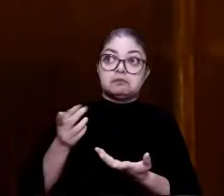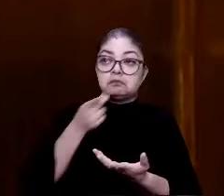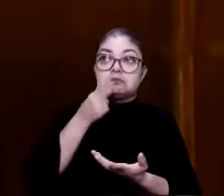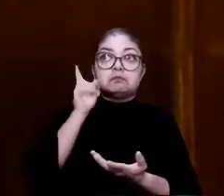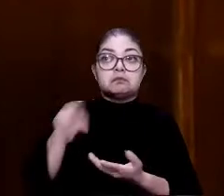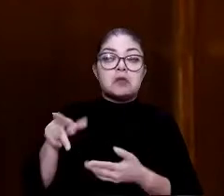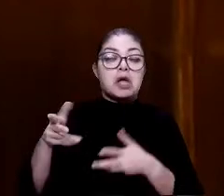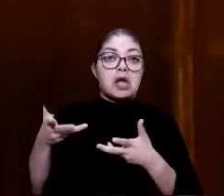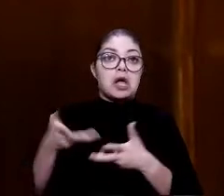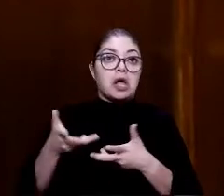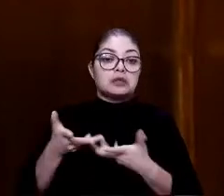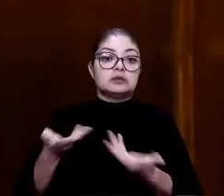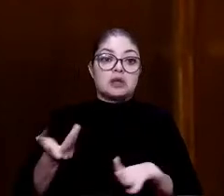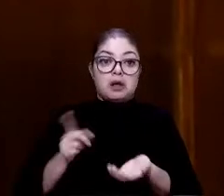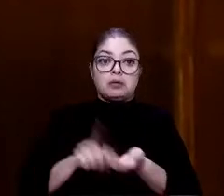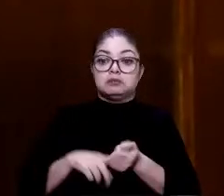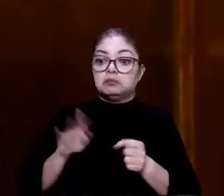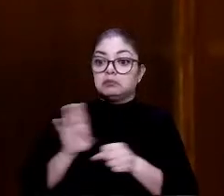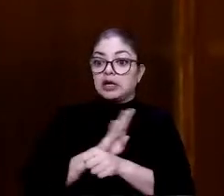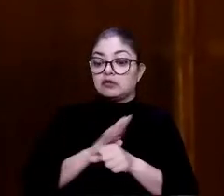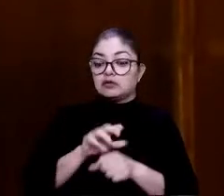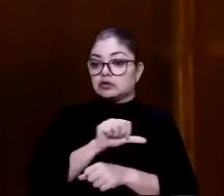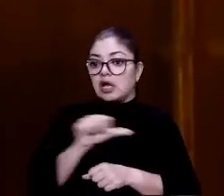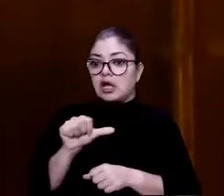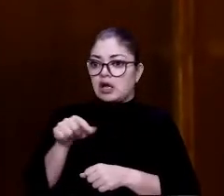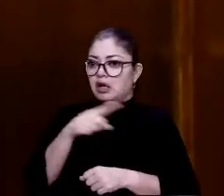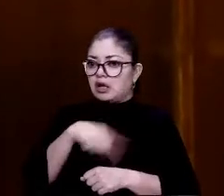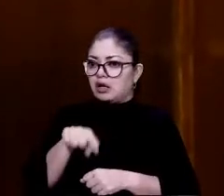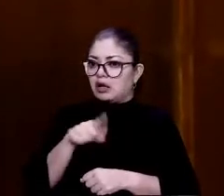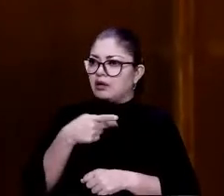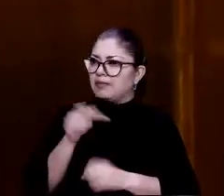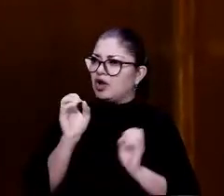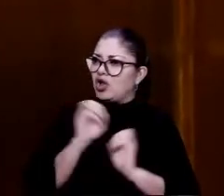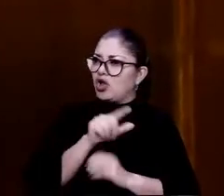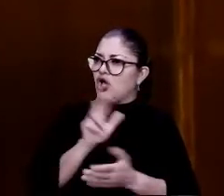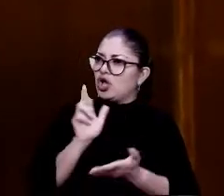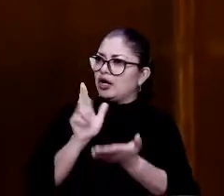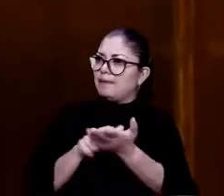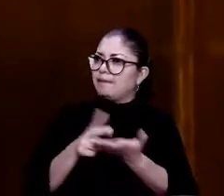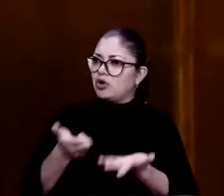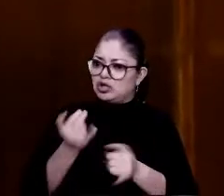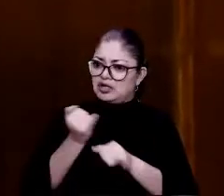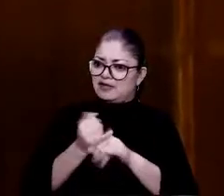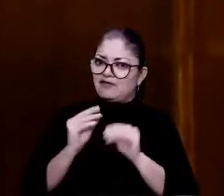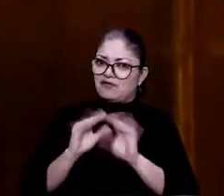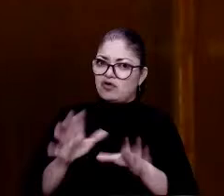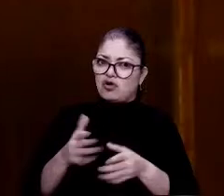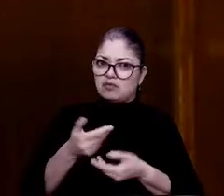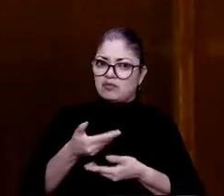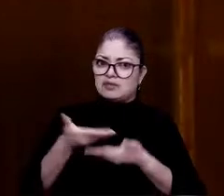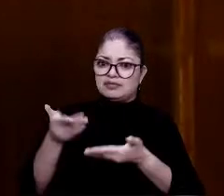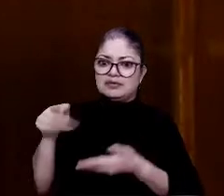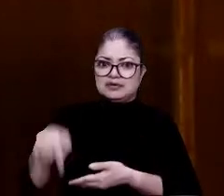realizan beneficiarias de este programa sin que éstas sean reportadas dentro de un informe enviado a esta